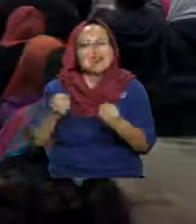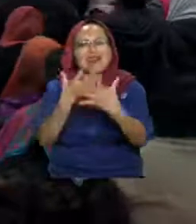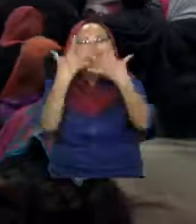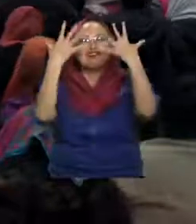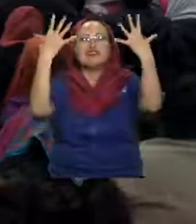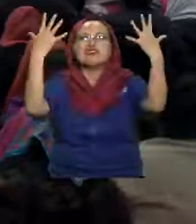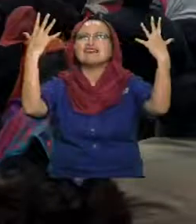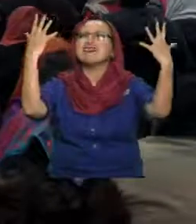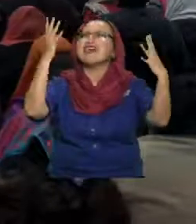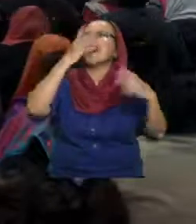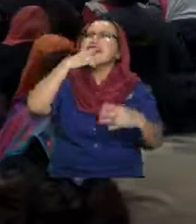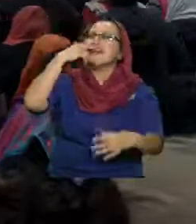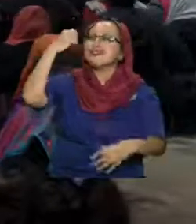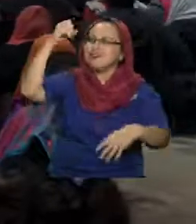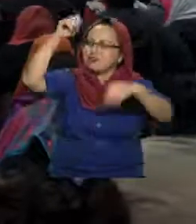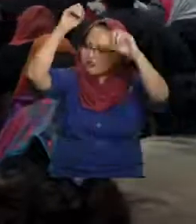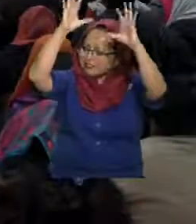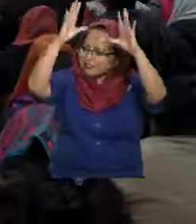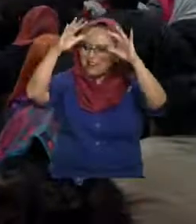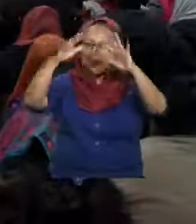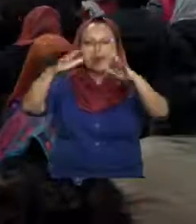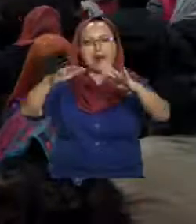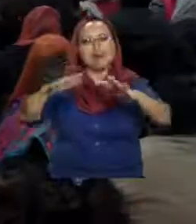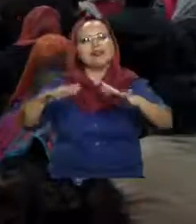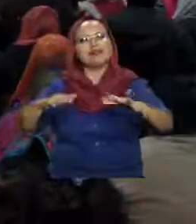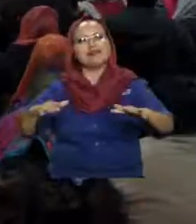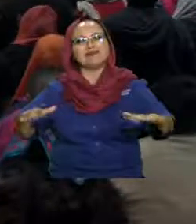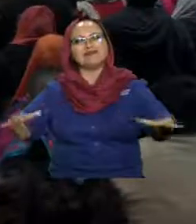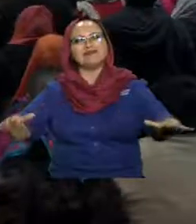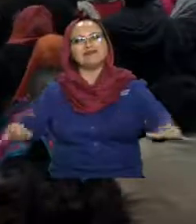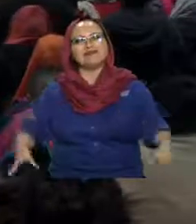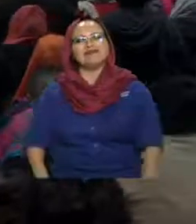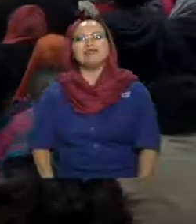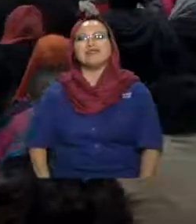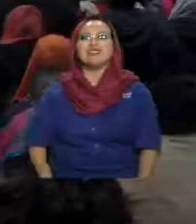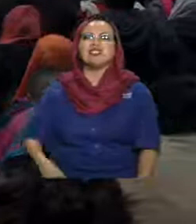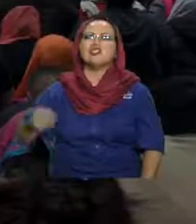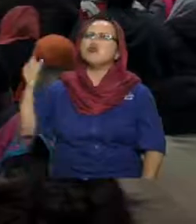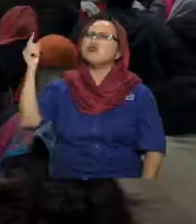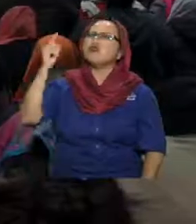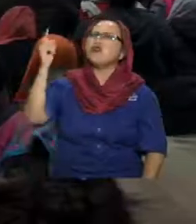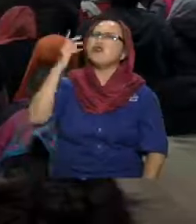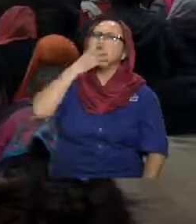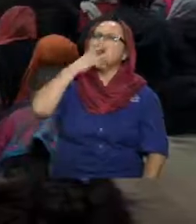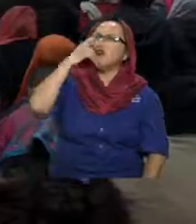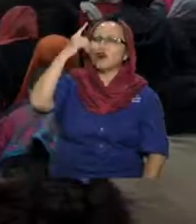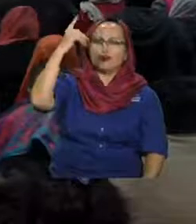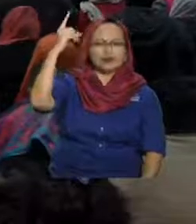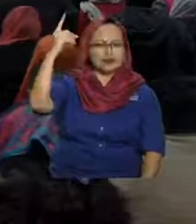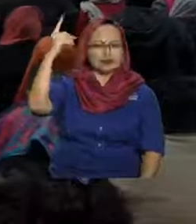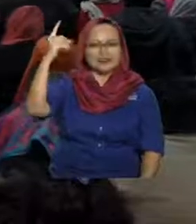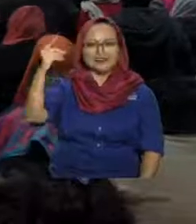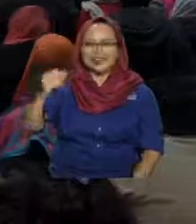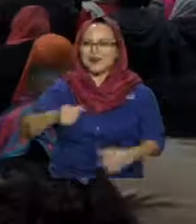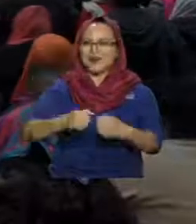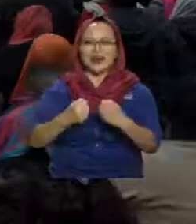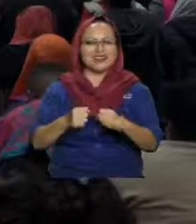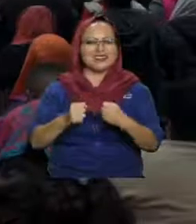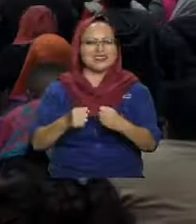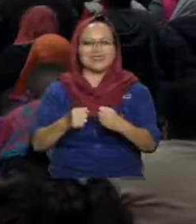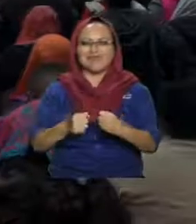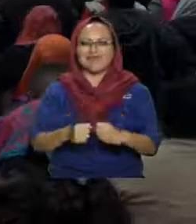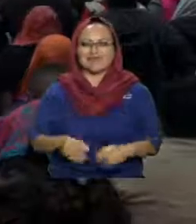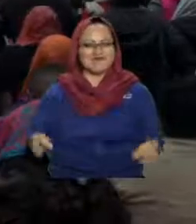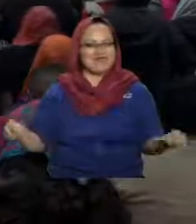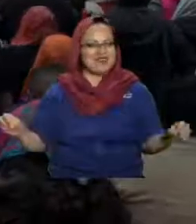bendición. Es Dios derramándose en medio de nosotros, hermano. Tenemos que estar bien claros de que esto solo lo puede hacer Dios.